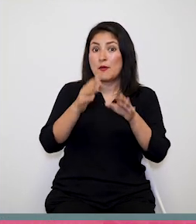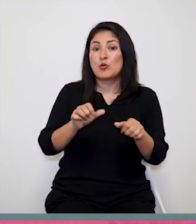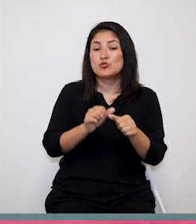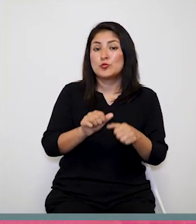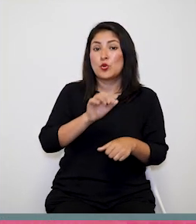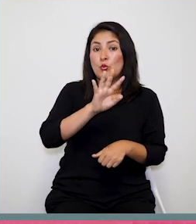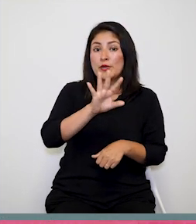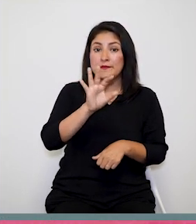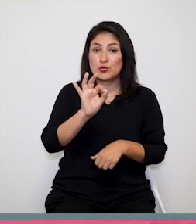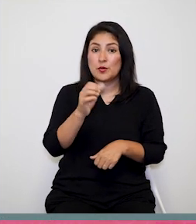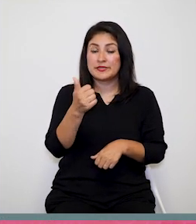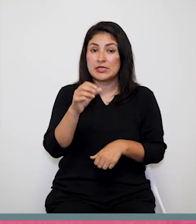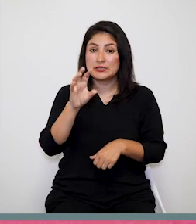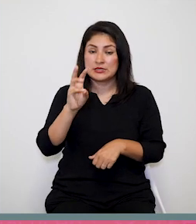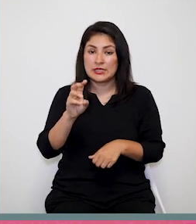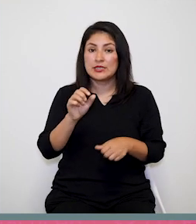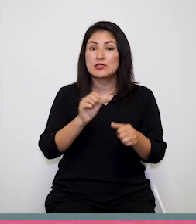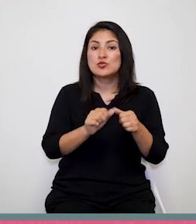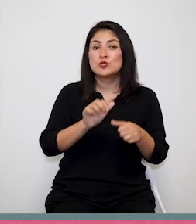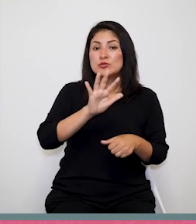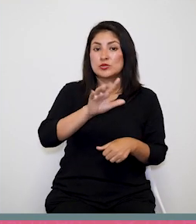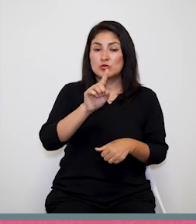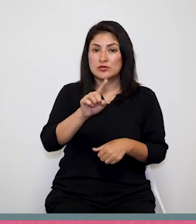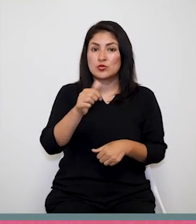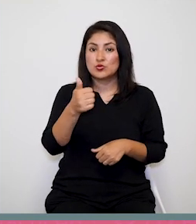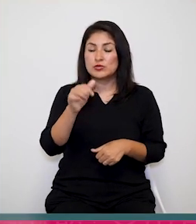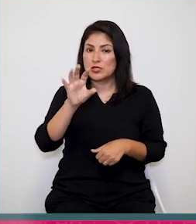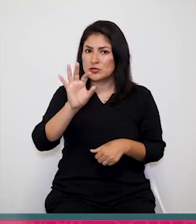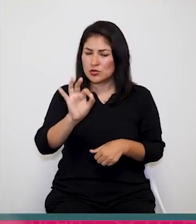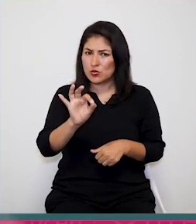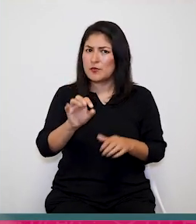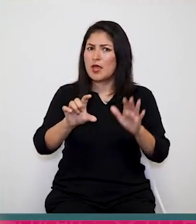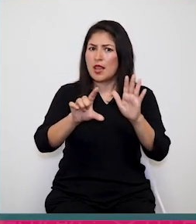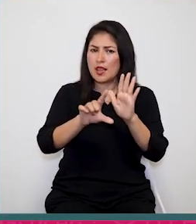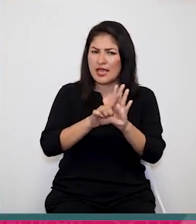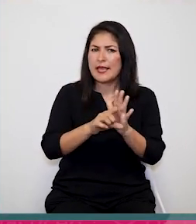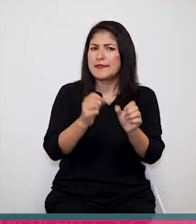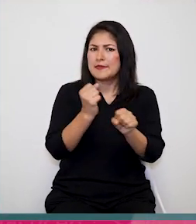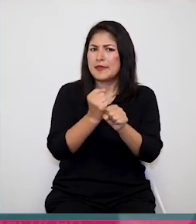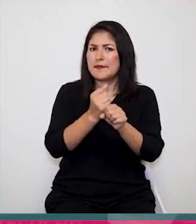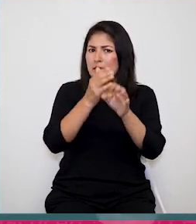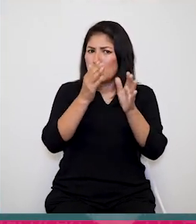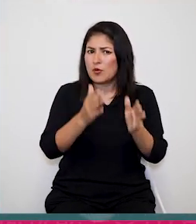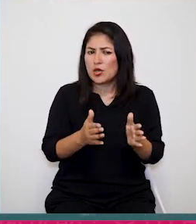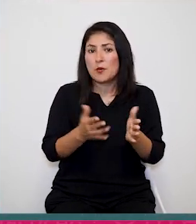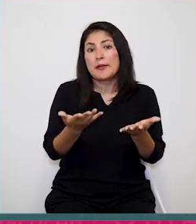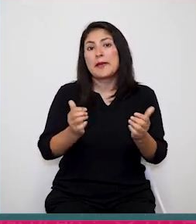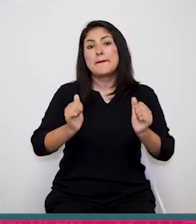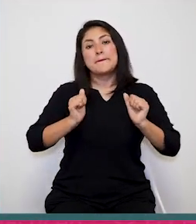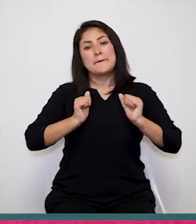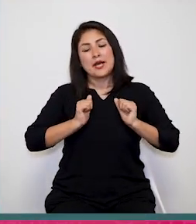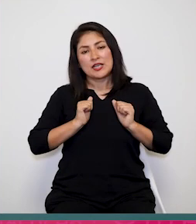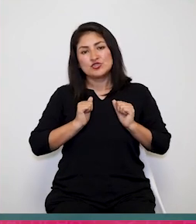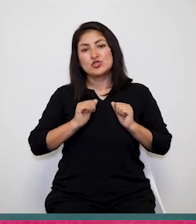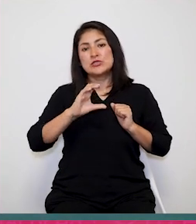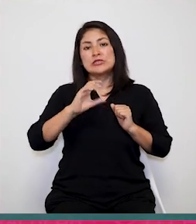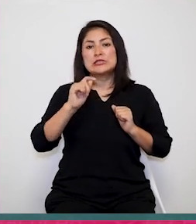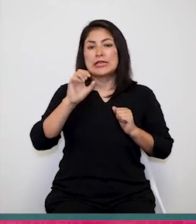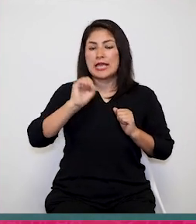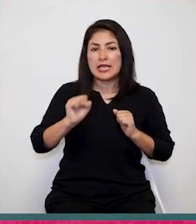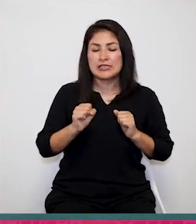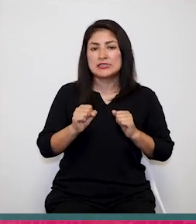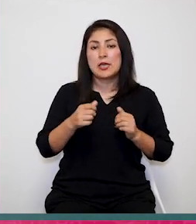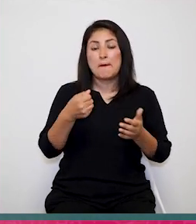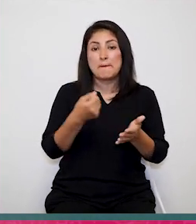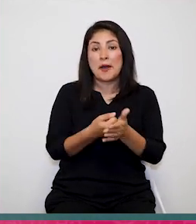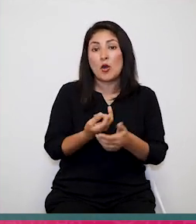leyes 4916 y 5119, las leyes laborales que garantizan vacaciones,